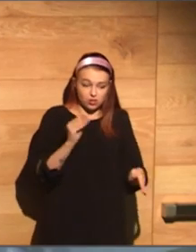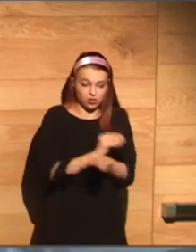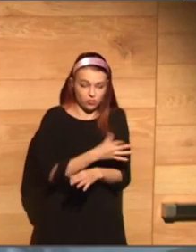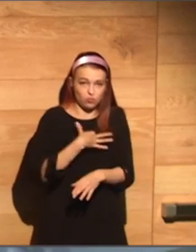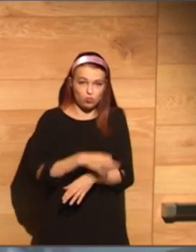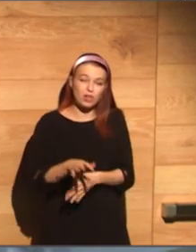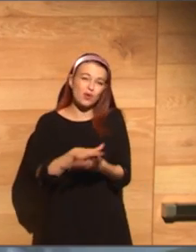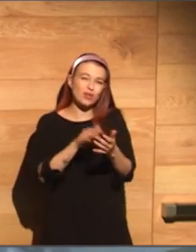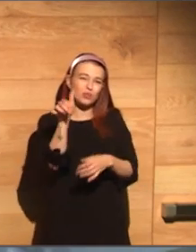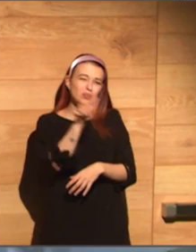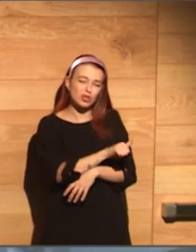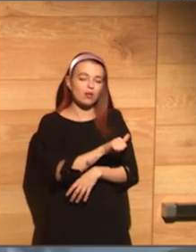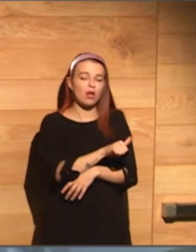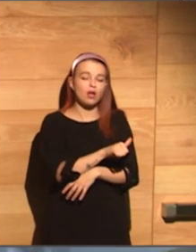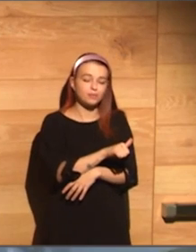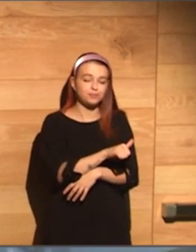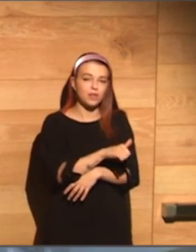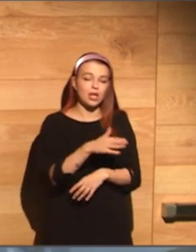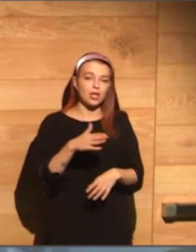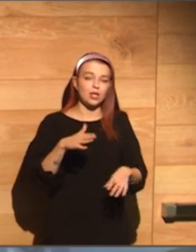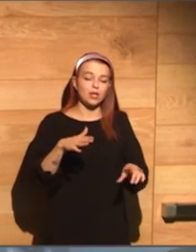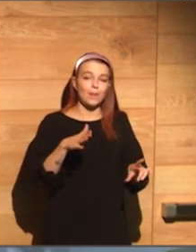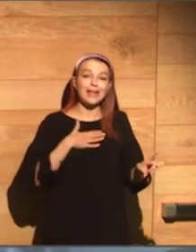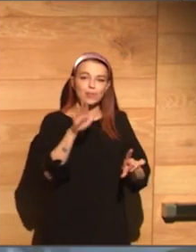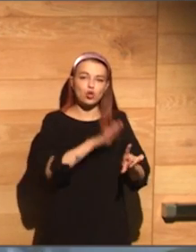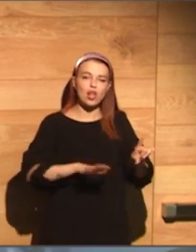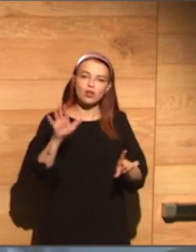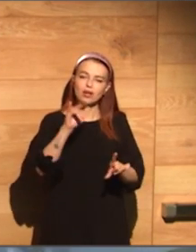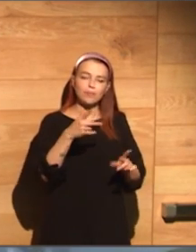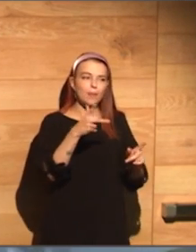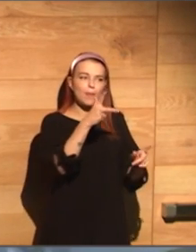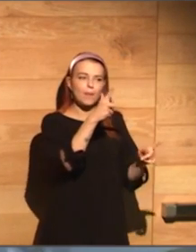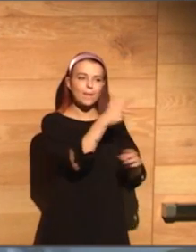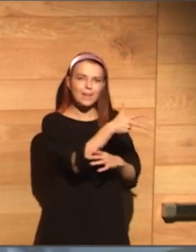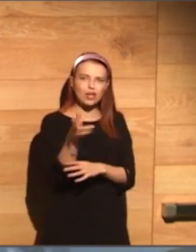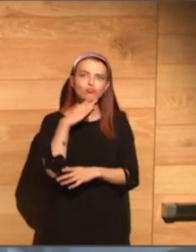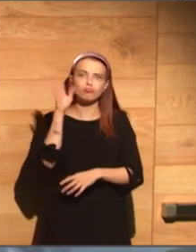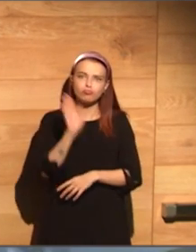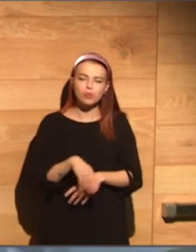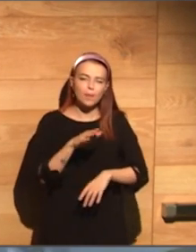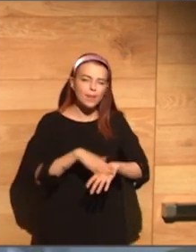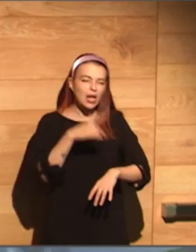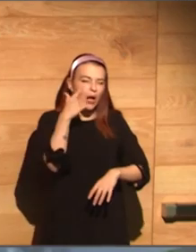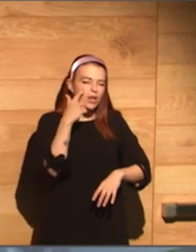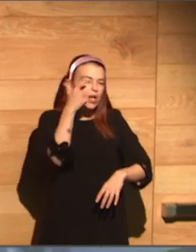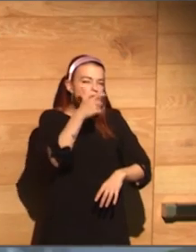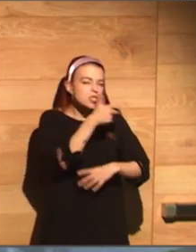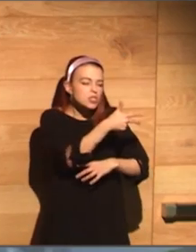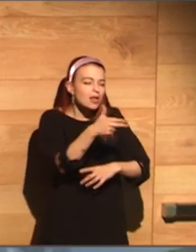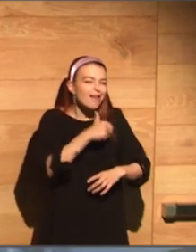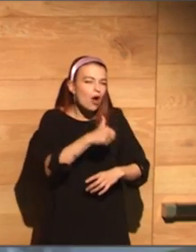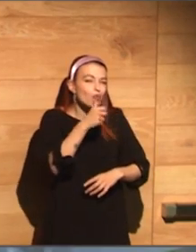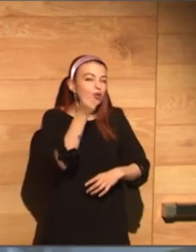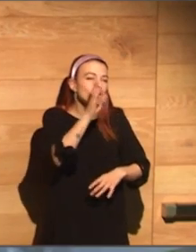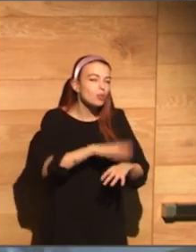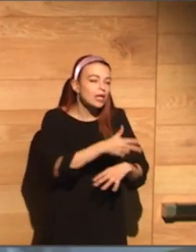planos más virgueros, porque sí que hacía un esfuerzo muy grande por no cortar y ver cuánto conseguía aguantar para no cortar. Y